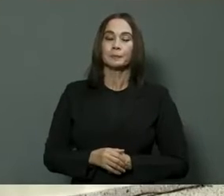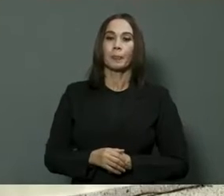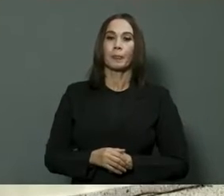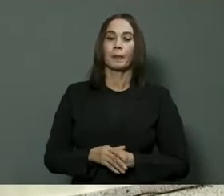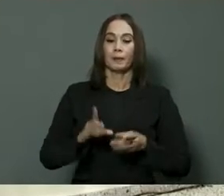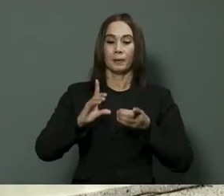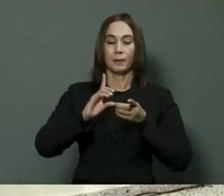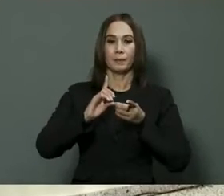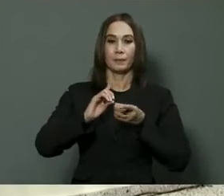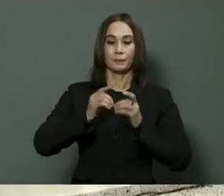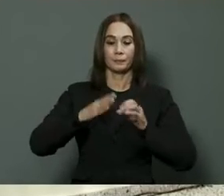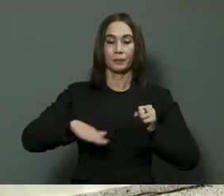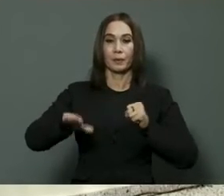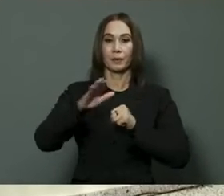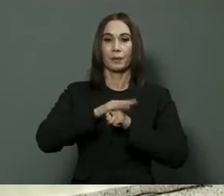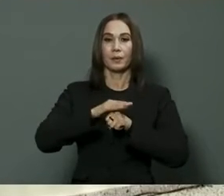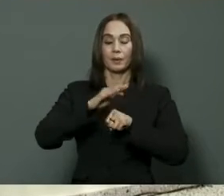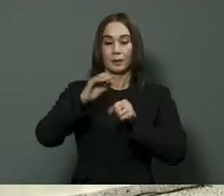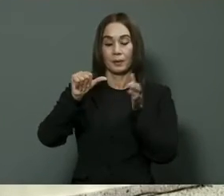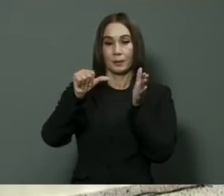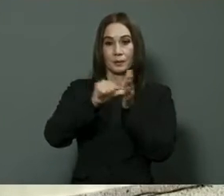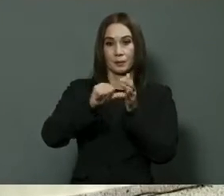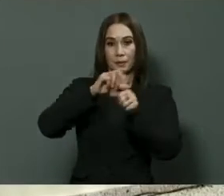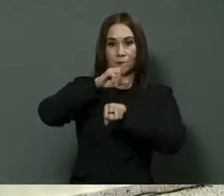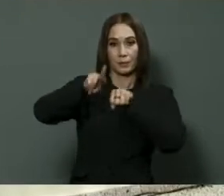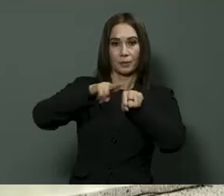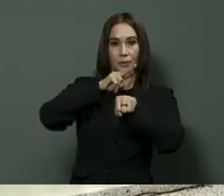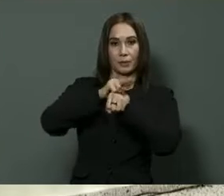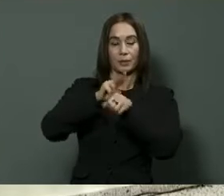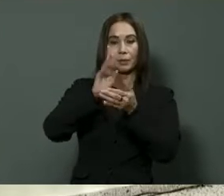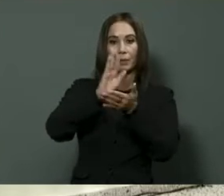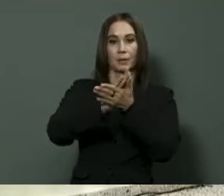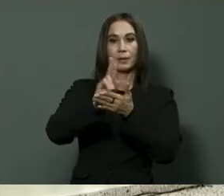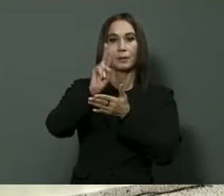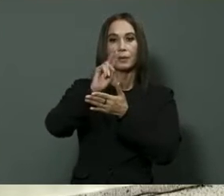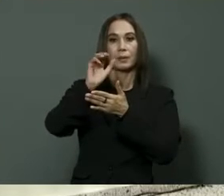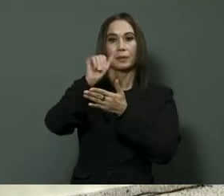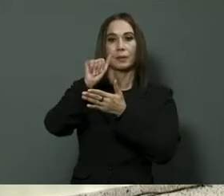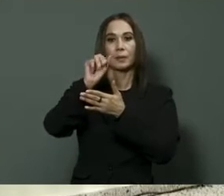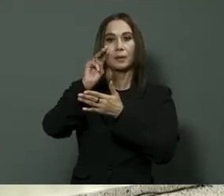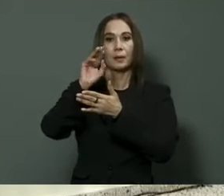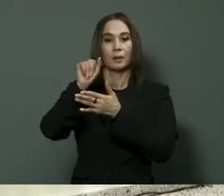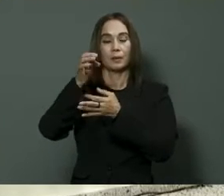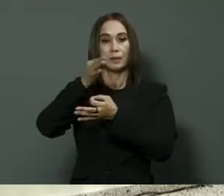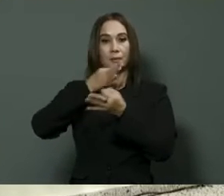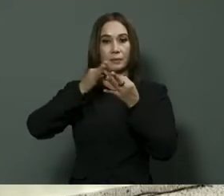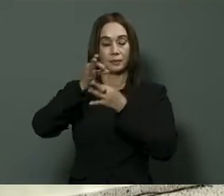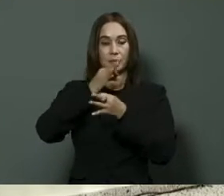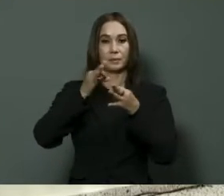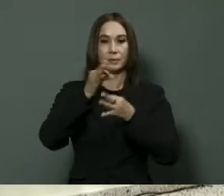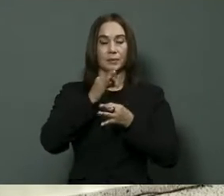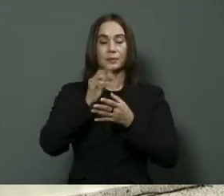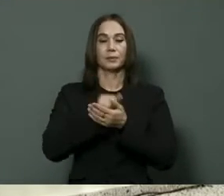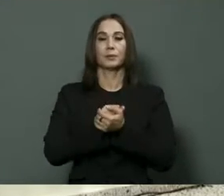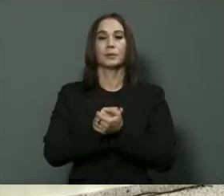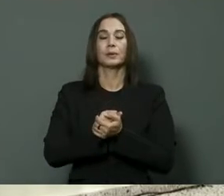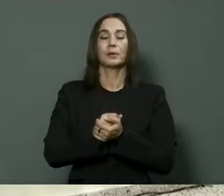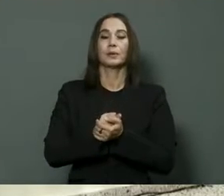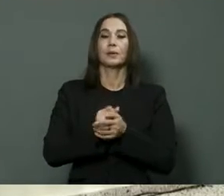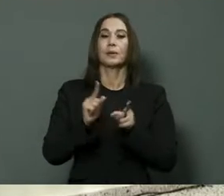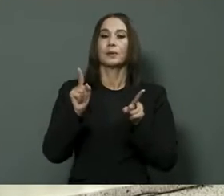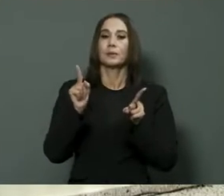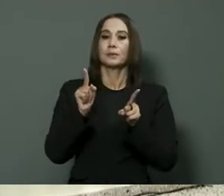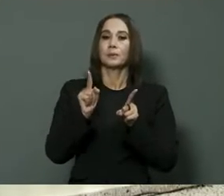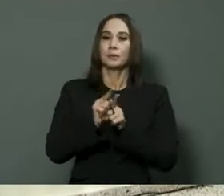Extensión, lo que le llaman el Centro Regional de la UAS en San Francisco de Macorís, así como